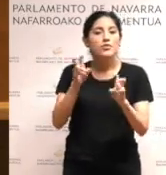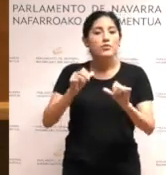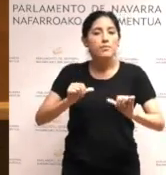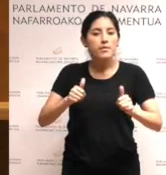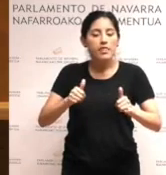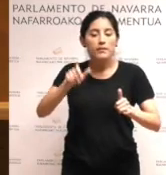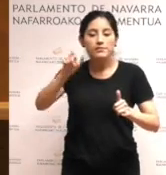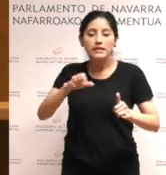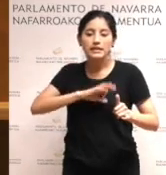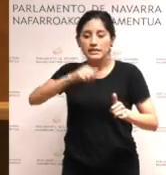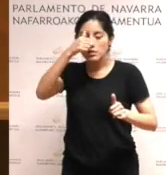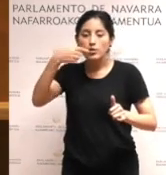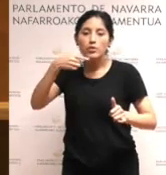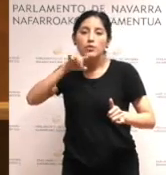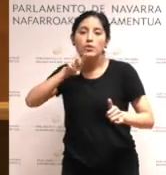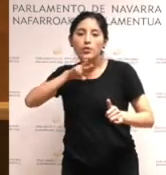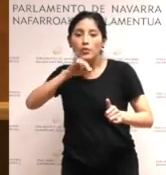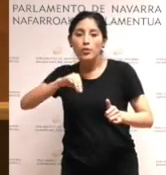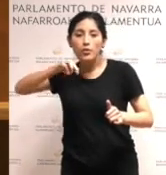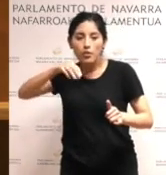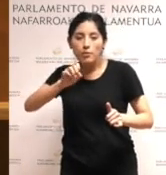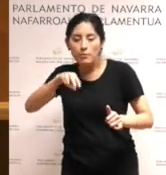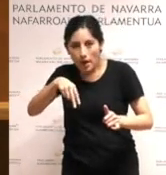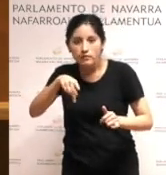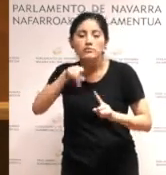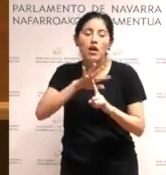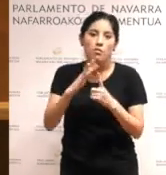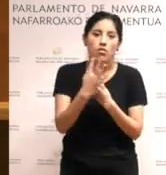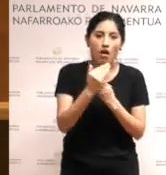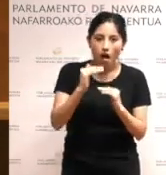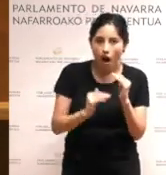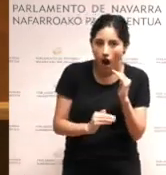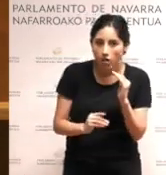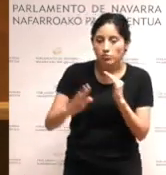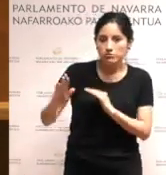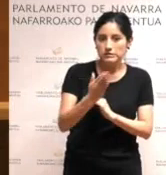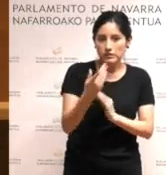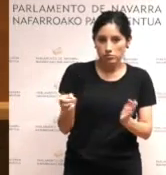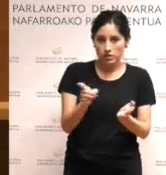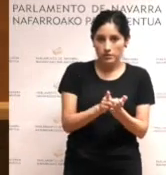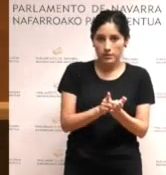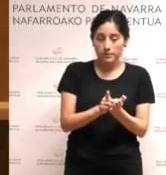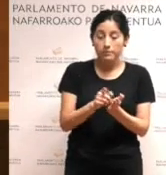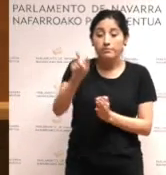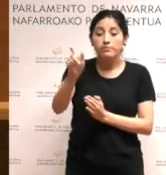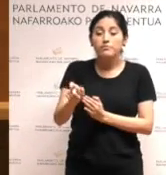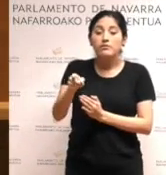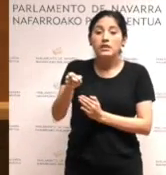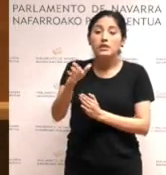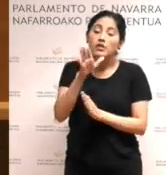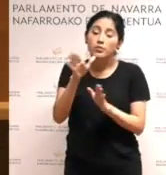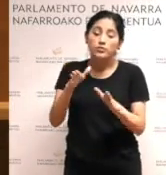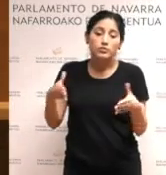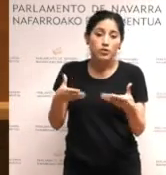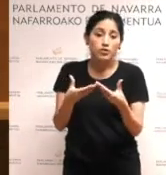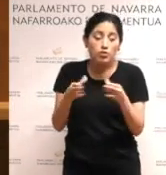Guzmán vuelve a poner en escena la bajada de ratios. El señor Gimeno, con evidente malestar ante la interpelación de Contigo Surekin, fue categórico